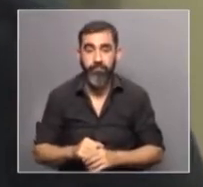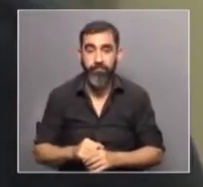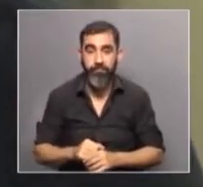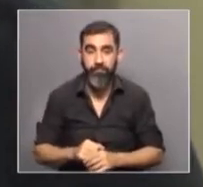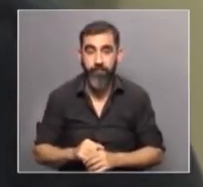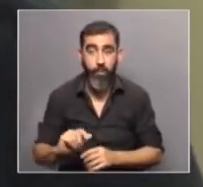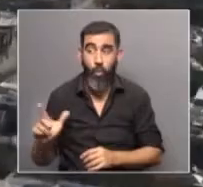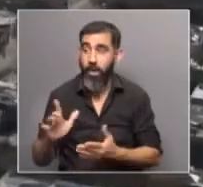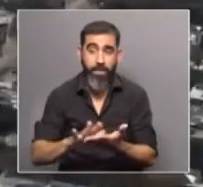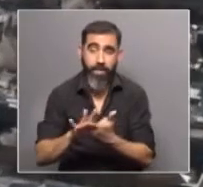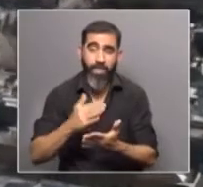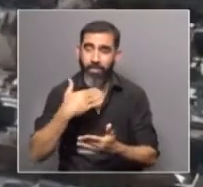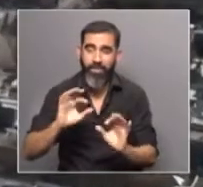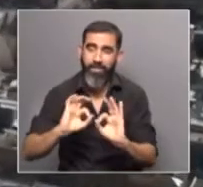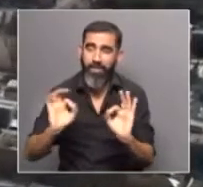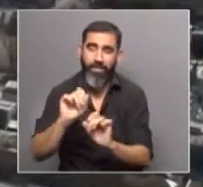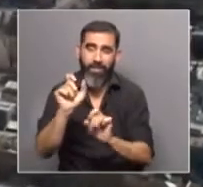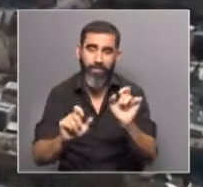no entendemos nada.